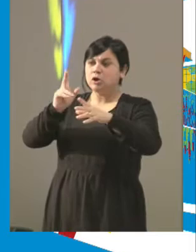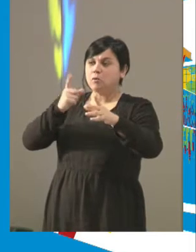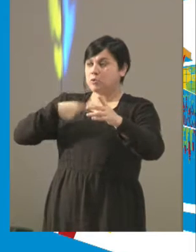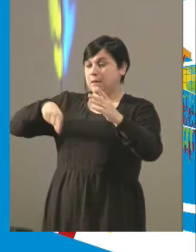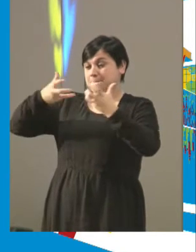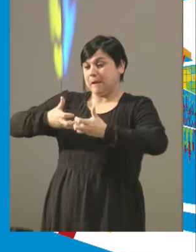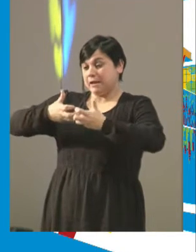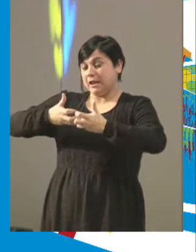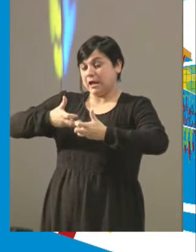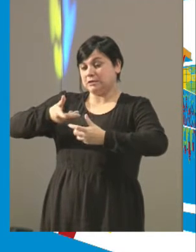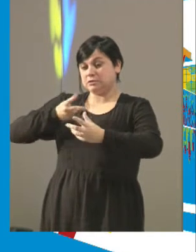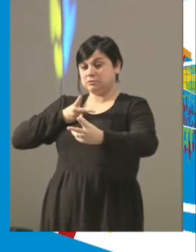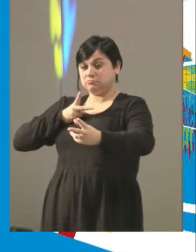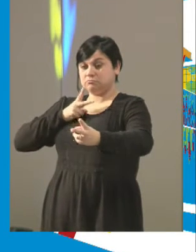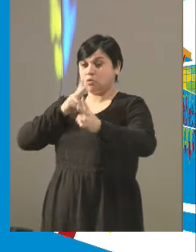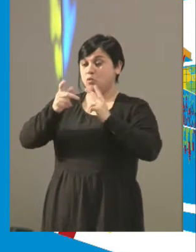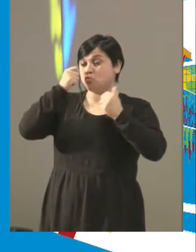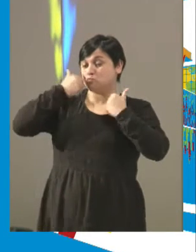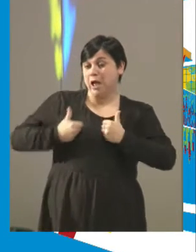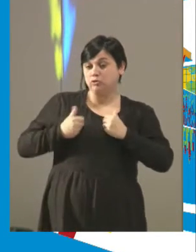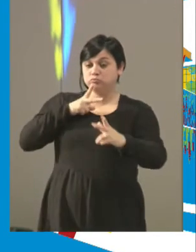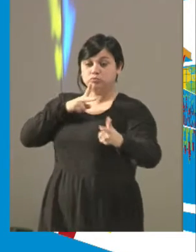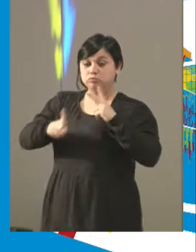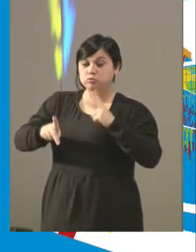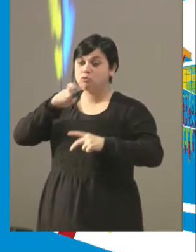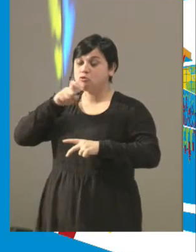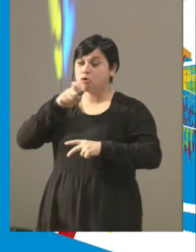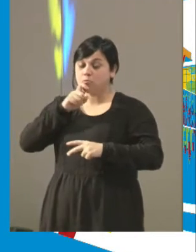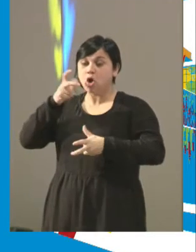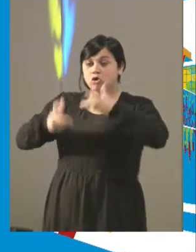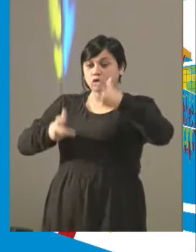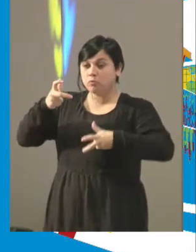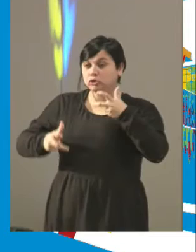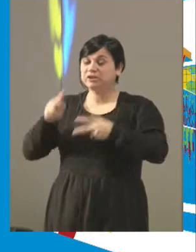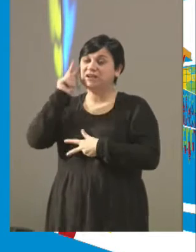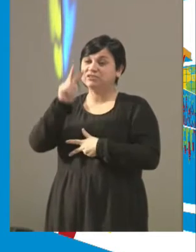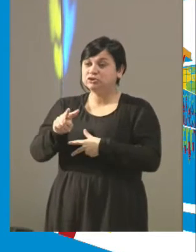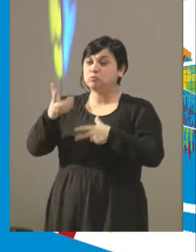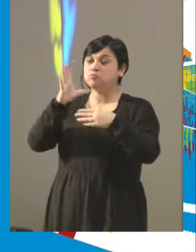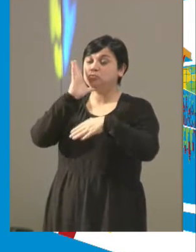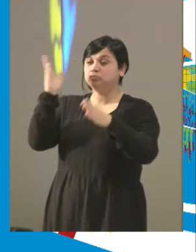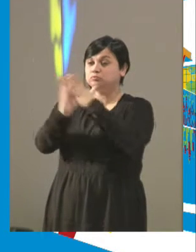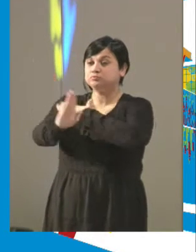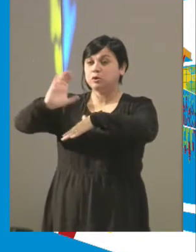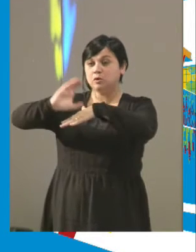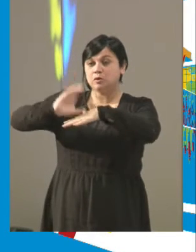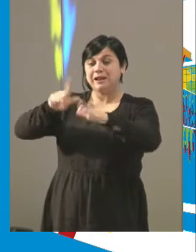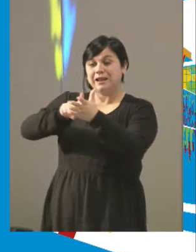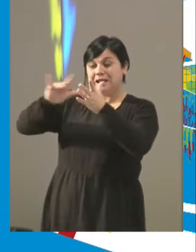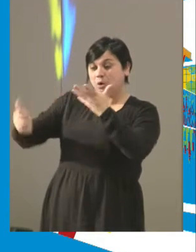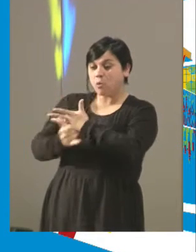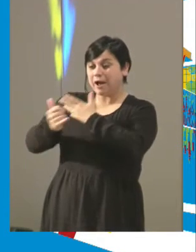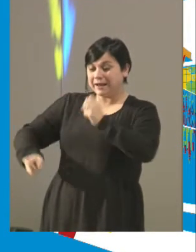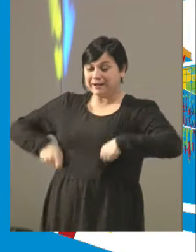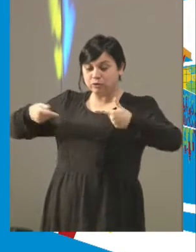interactuamos con ellas, la robótica, la visión por computador, El procesamiento del lenguaje natural, como os decía,